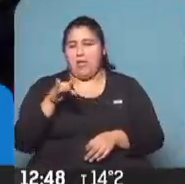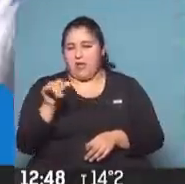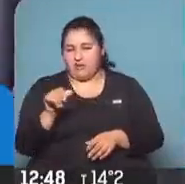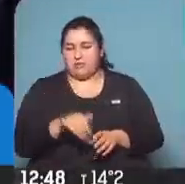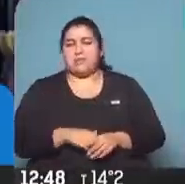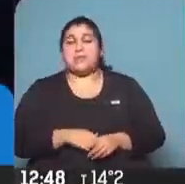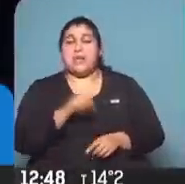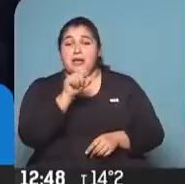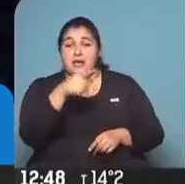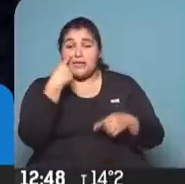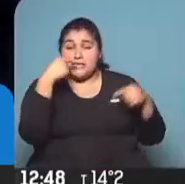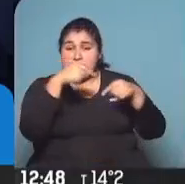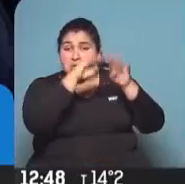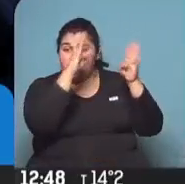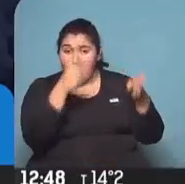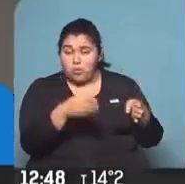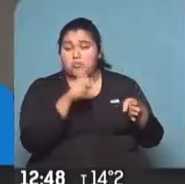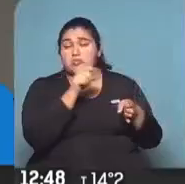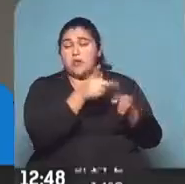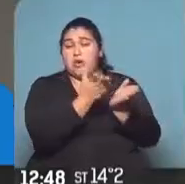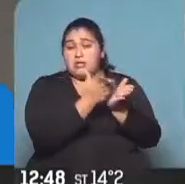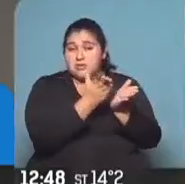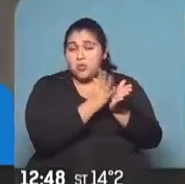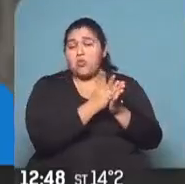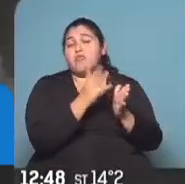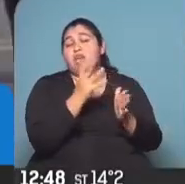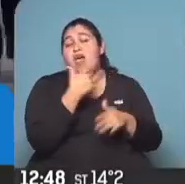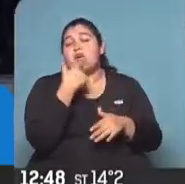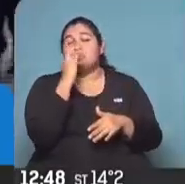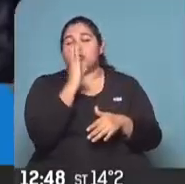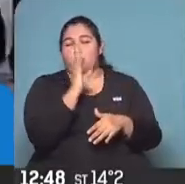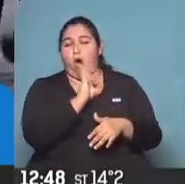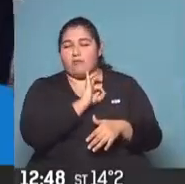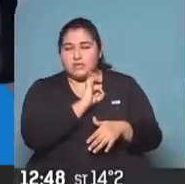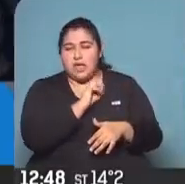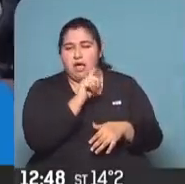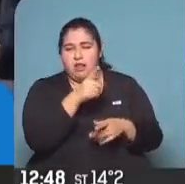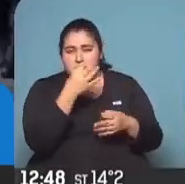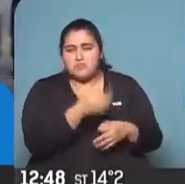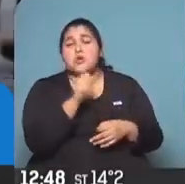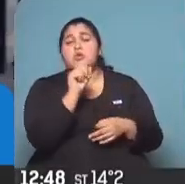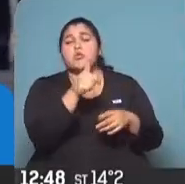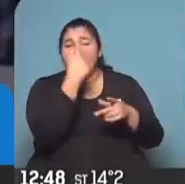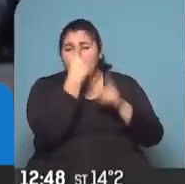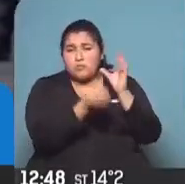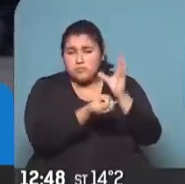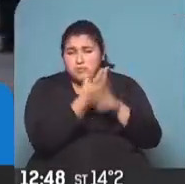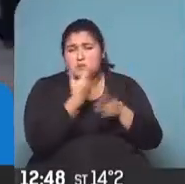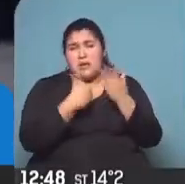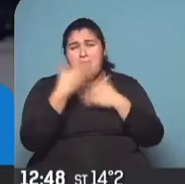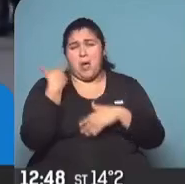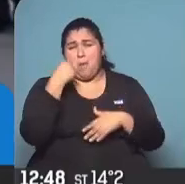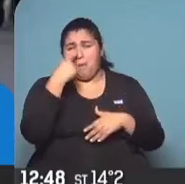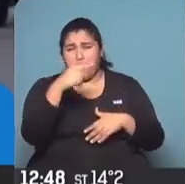e institutos se forman los cuadros del personal de suboficiales de la armada su creación se remonta al